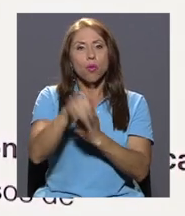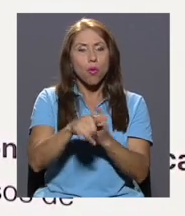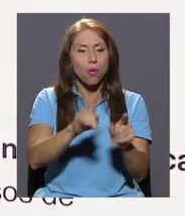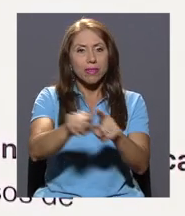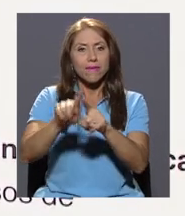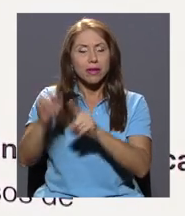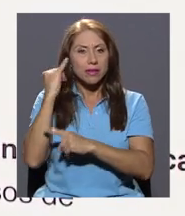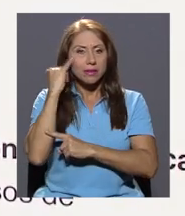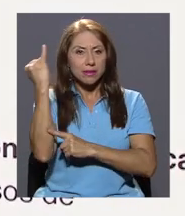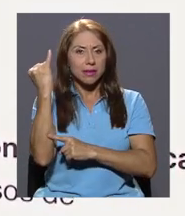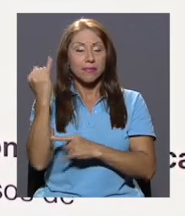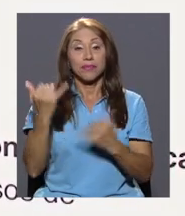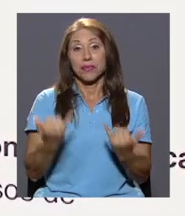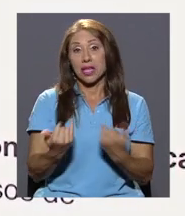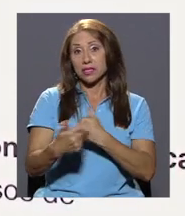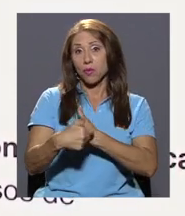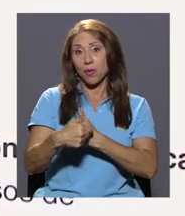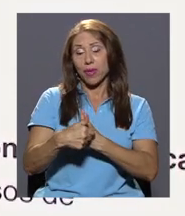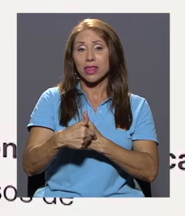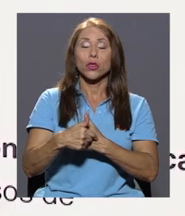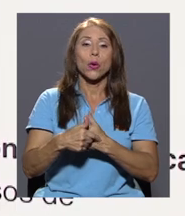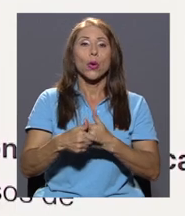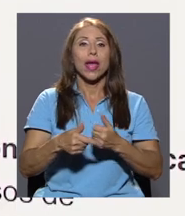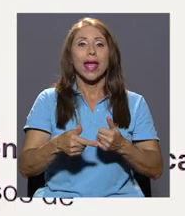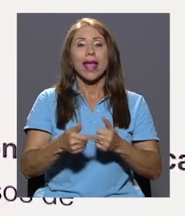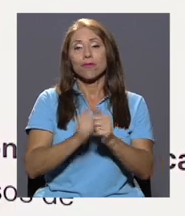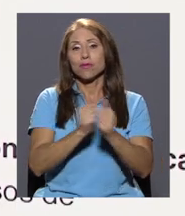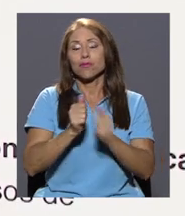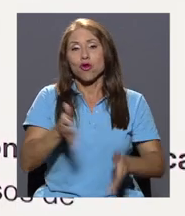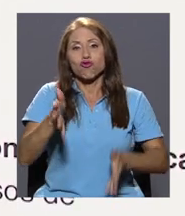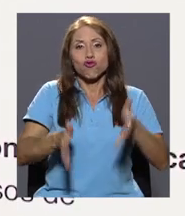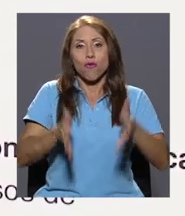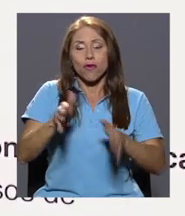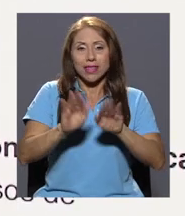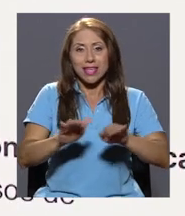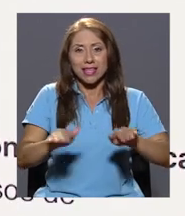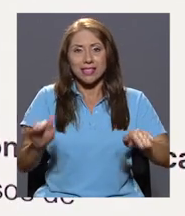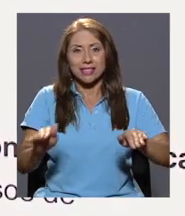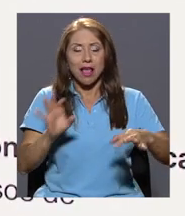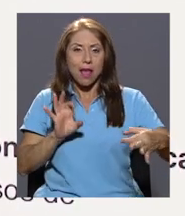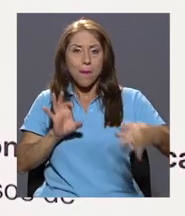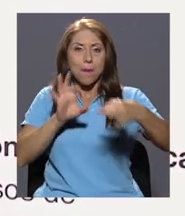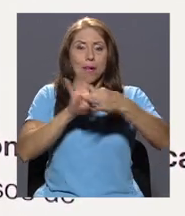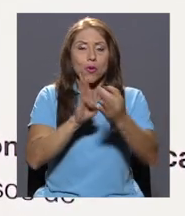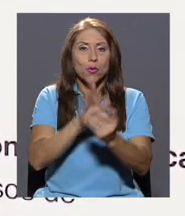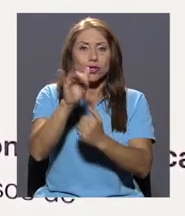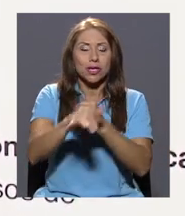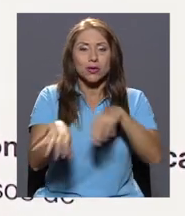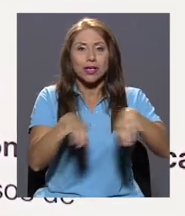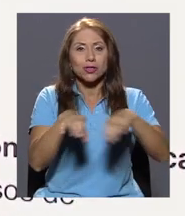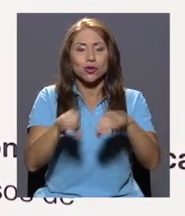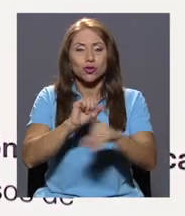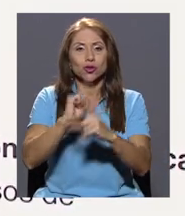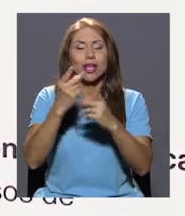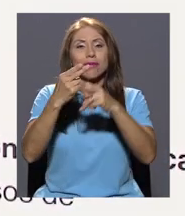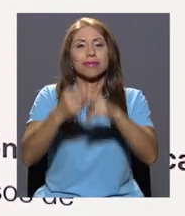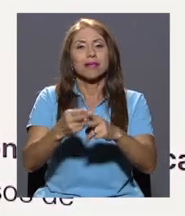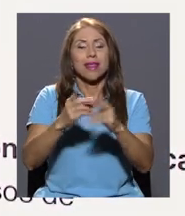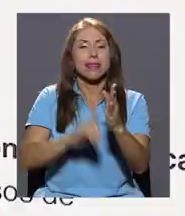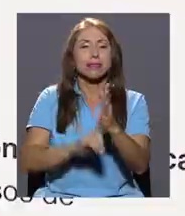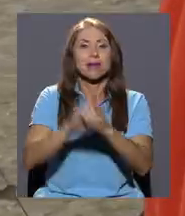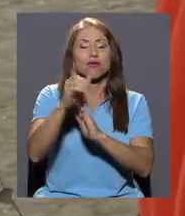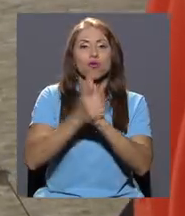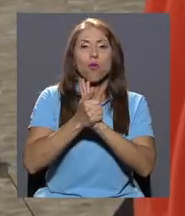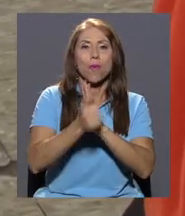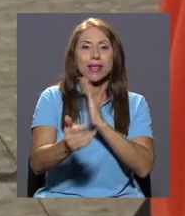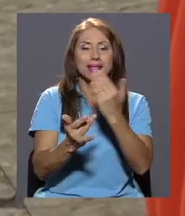diferentes iniciativas. En este momento, el RobotiKids se realiza en el marco del proyecto de acción social Desarrollo de Competencias